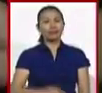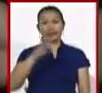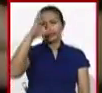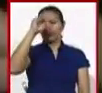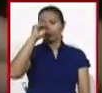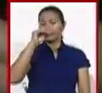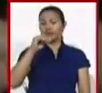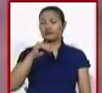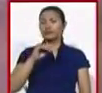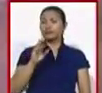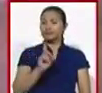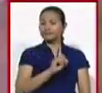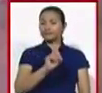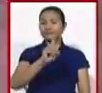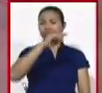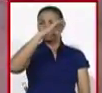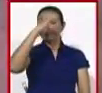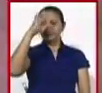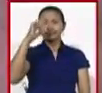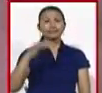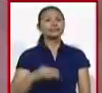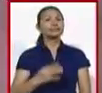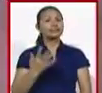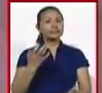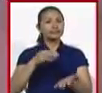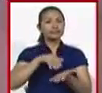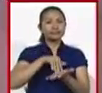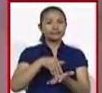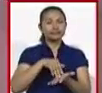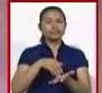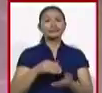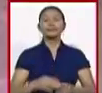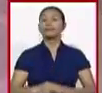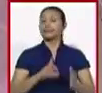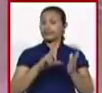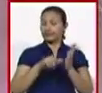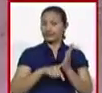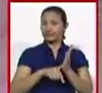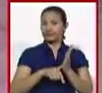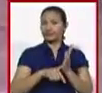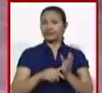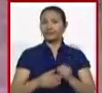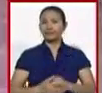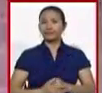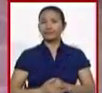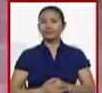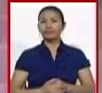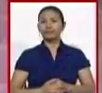borracho estaba. Y así medio quería caerse. Ya se venía para acá